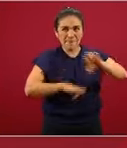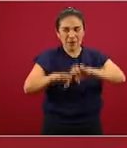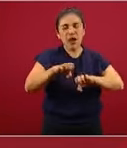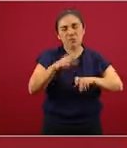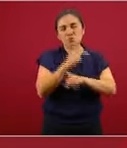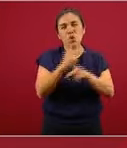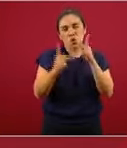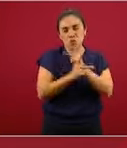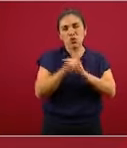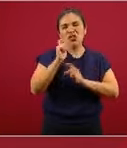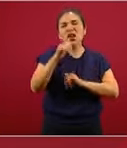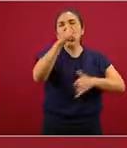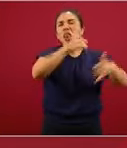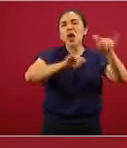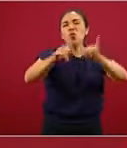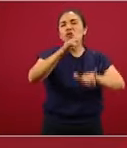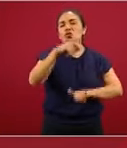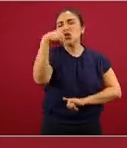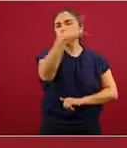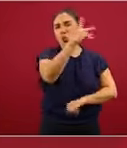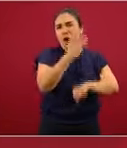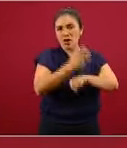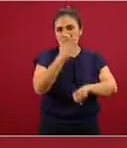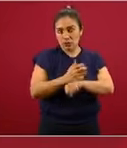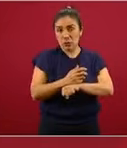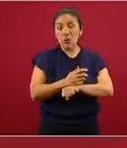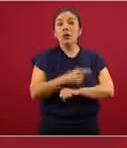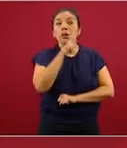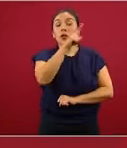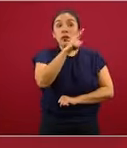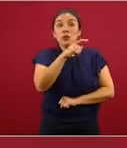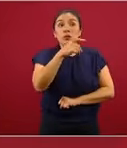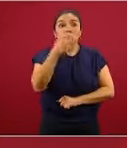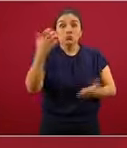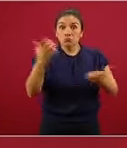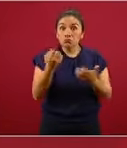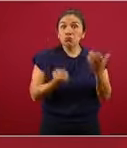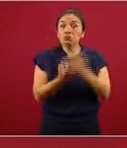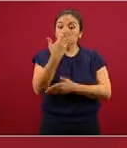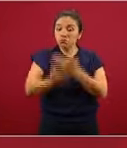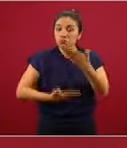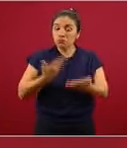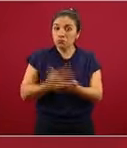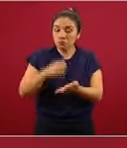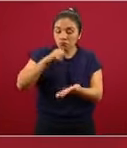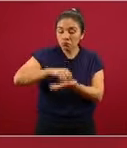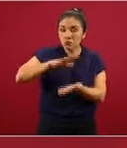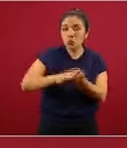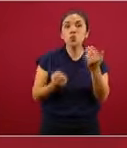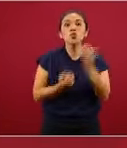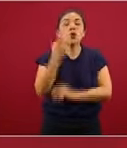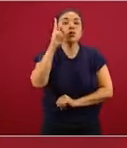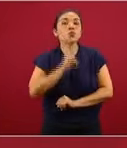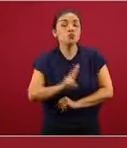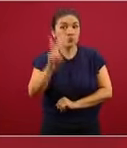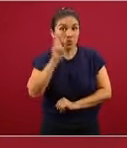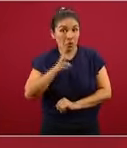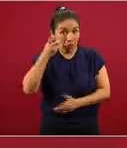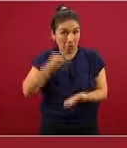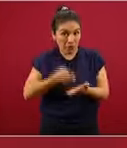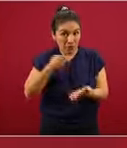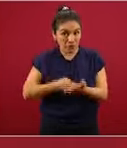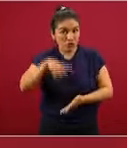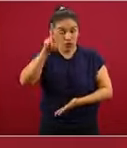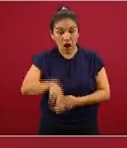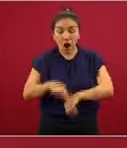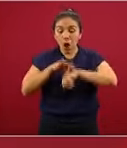laboratorio de Estados Unidos, haga un nuevo planteamiento con nueva evidencia que proponga